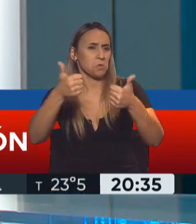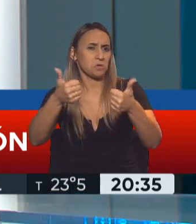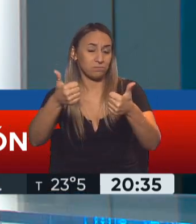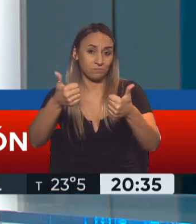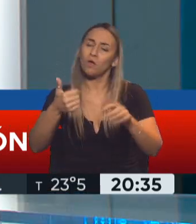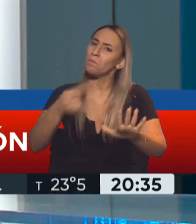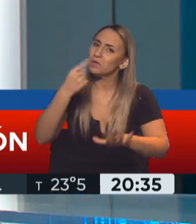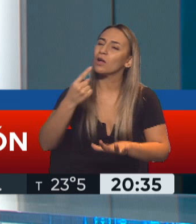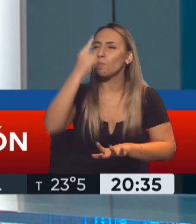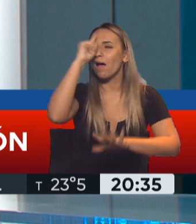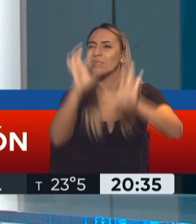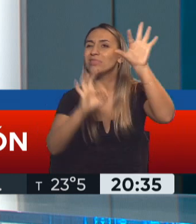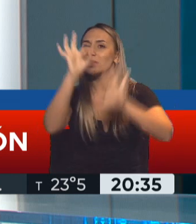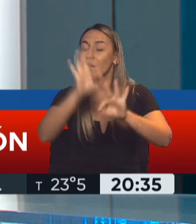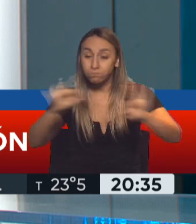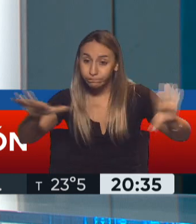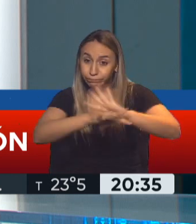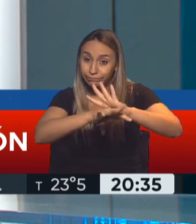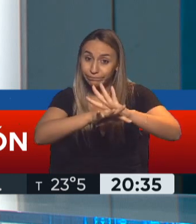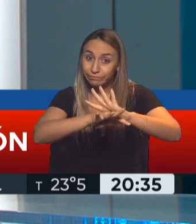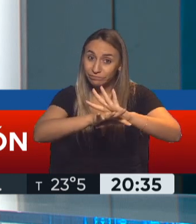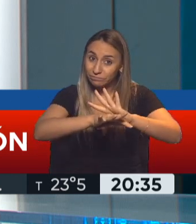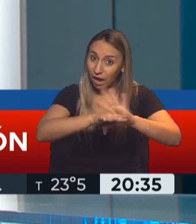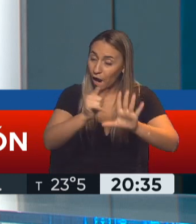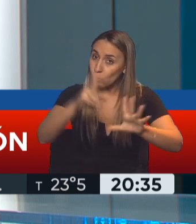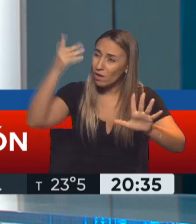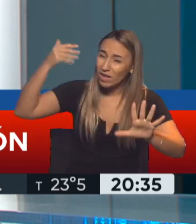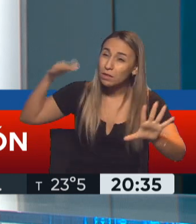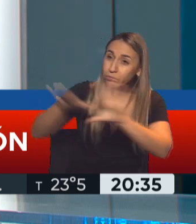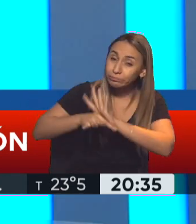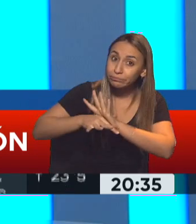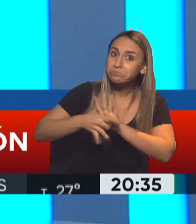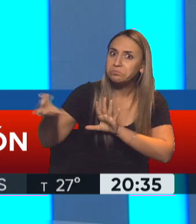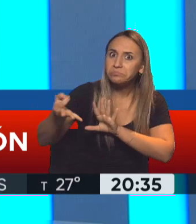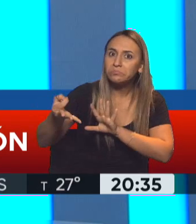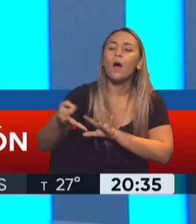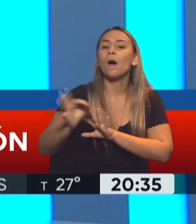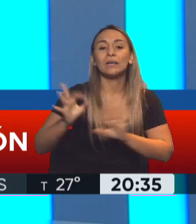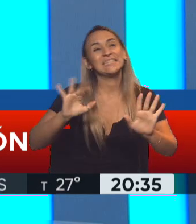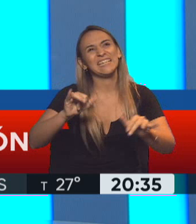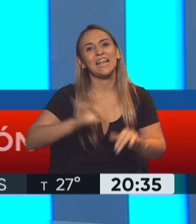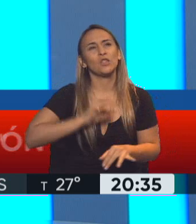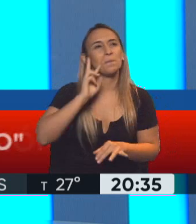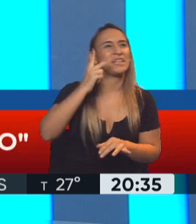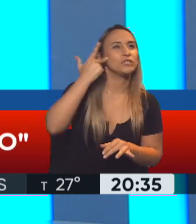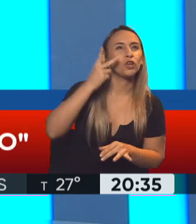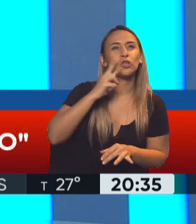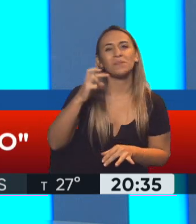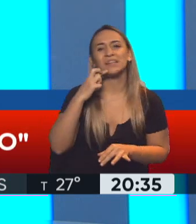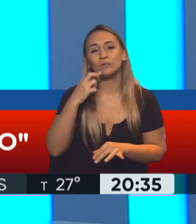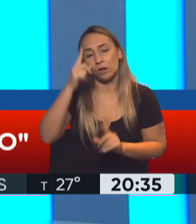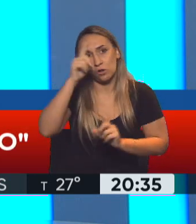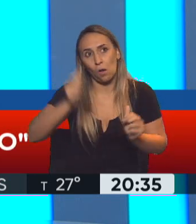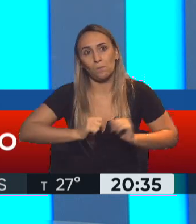o no si los singles negros nunca aparecen detallados en el presupuesto a quién iba a decir en el 2018 a 1.019 que iba a devaluar un